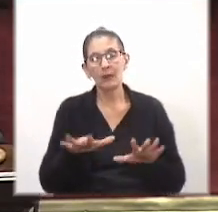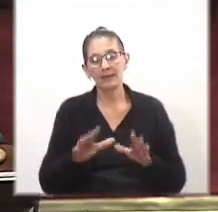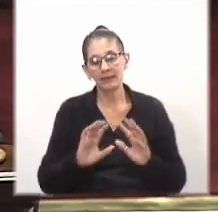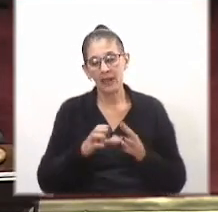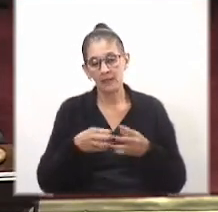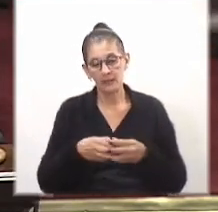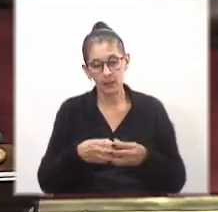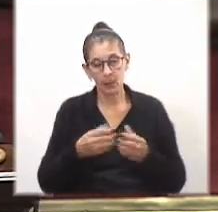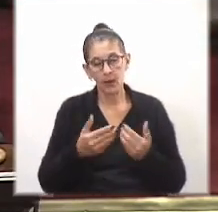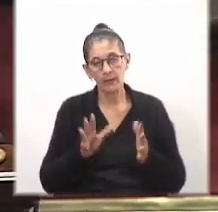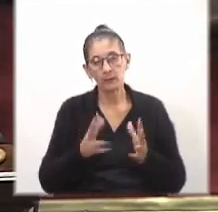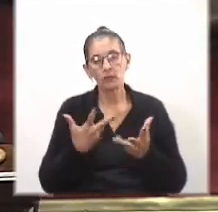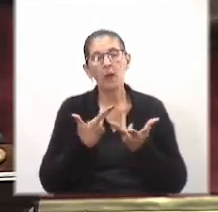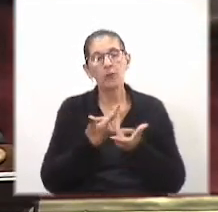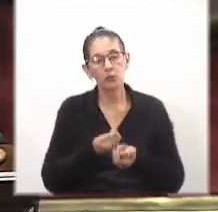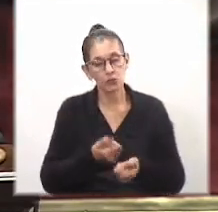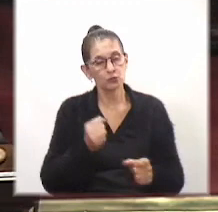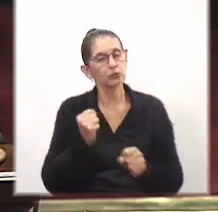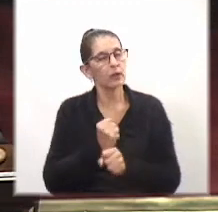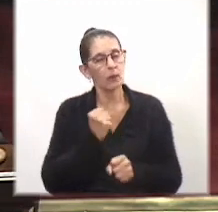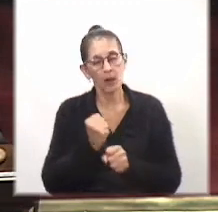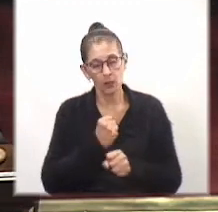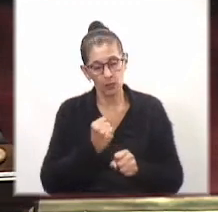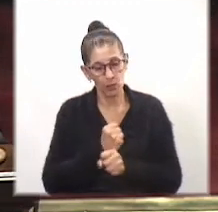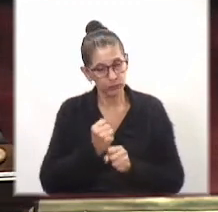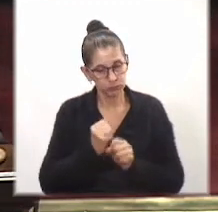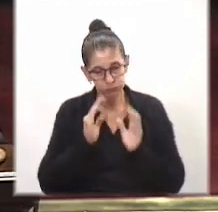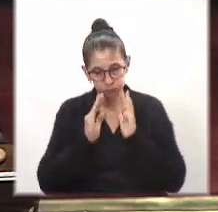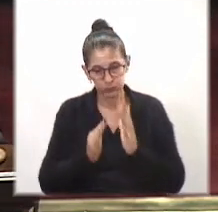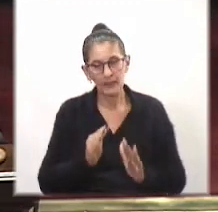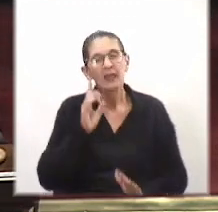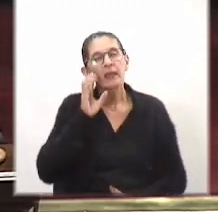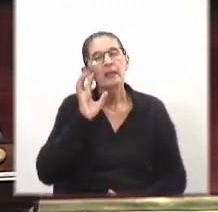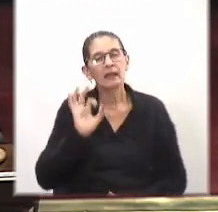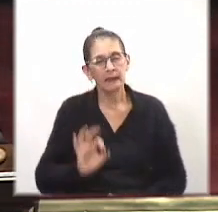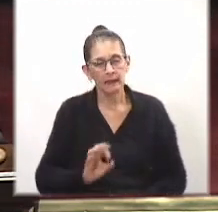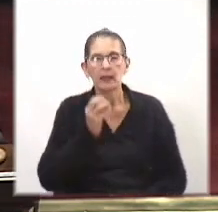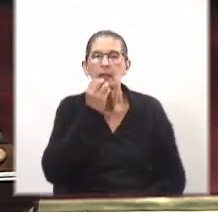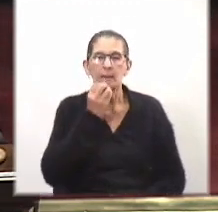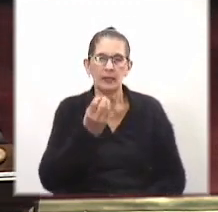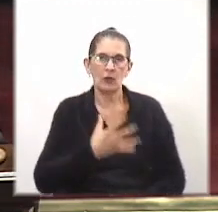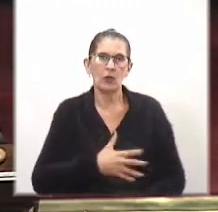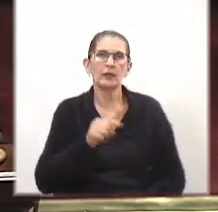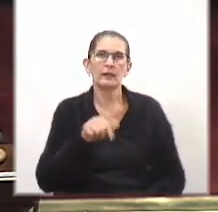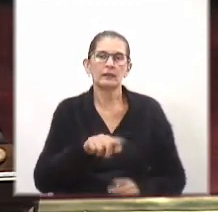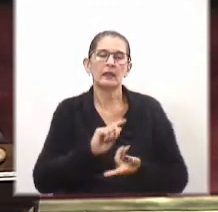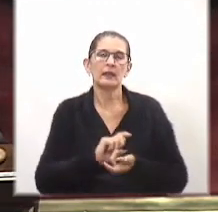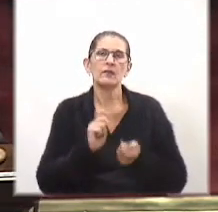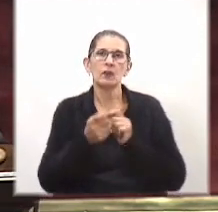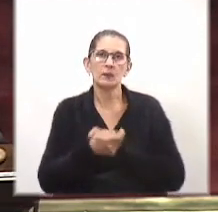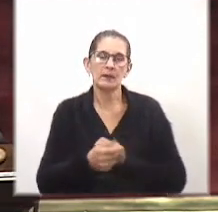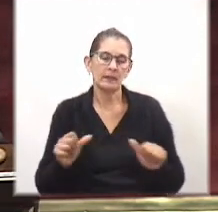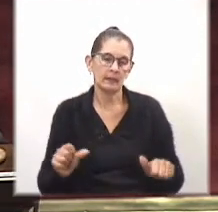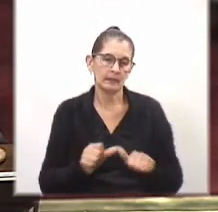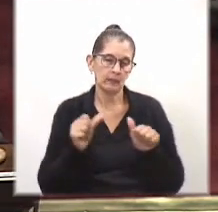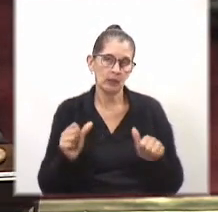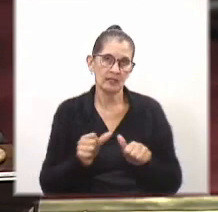Cabildo Abierto apoya, trabajó arduamente y sigue creyendo que es mejor esta reforma que estamos llevando